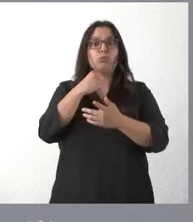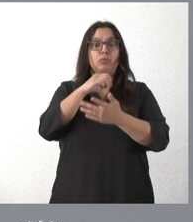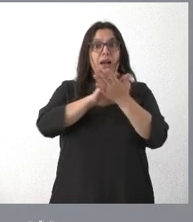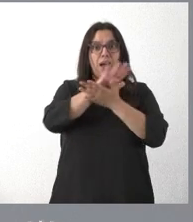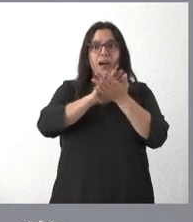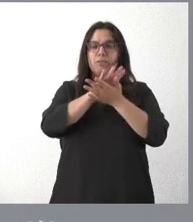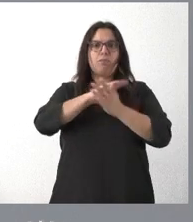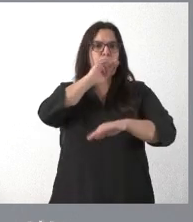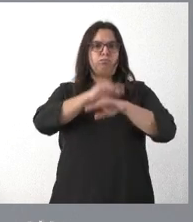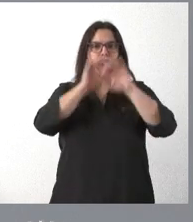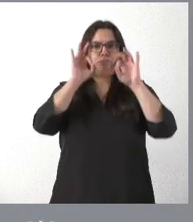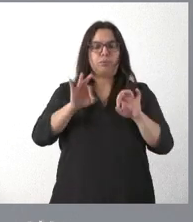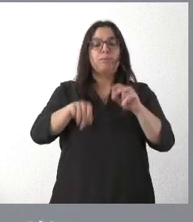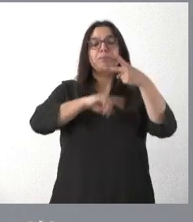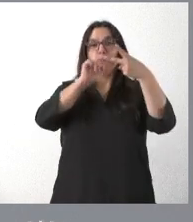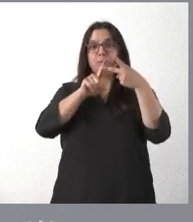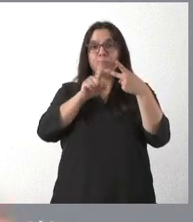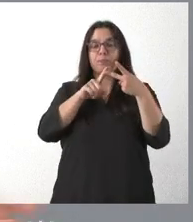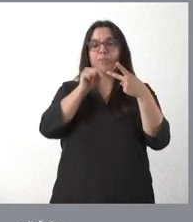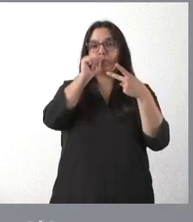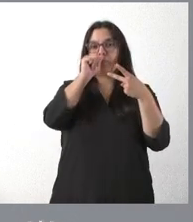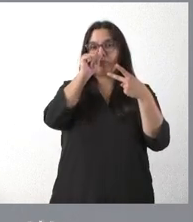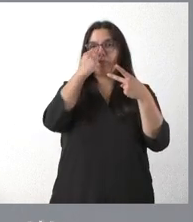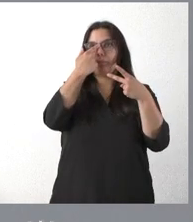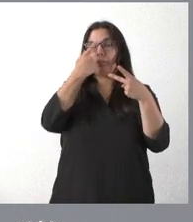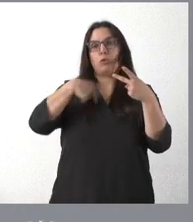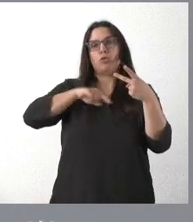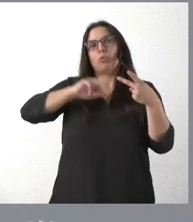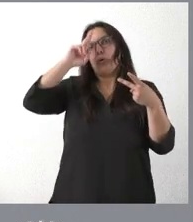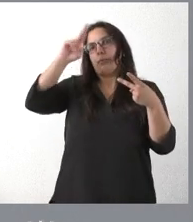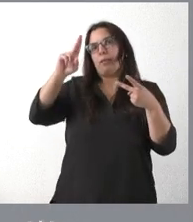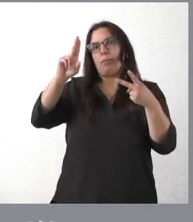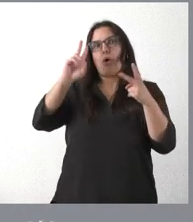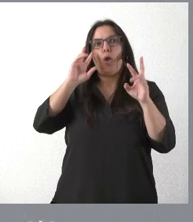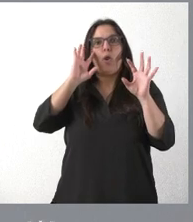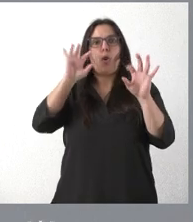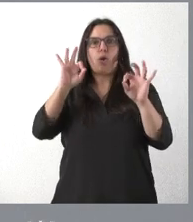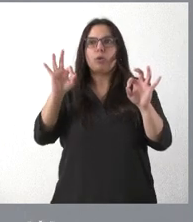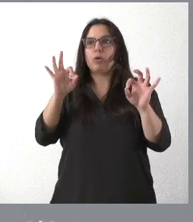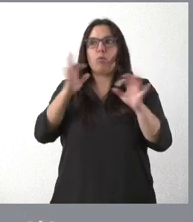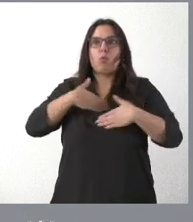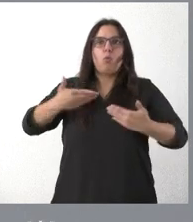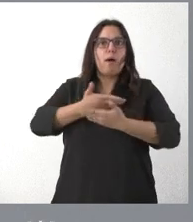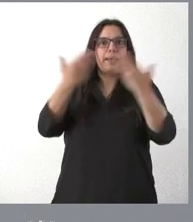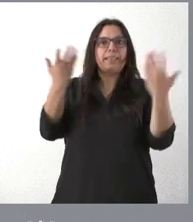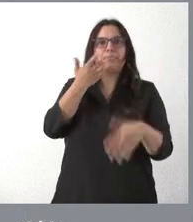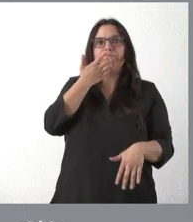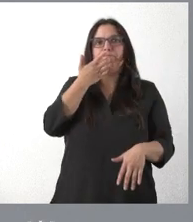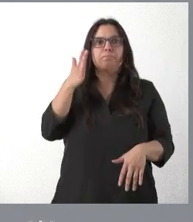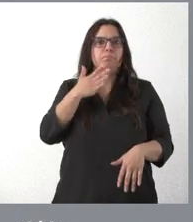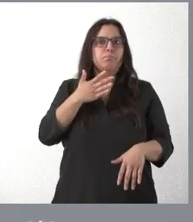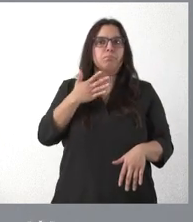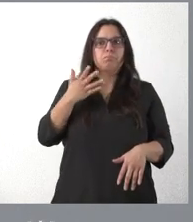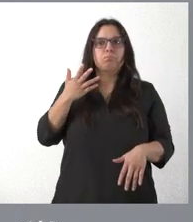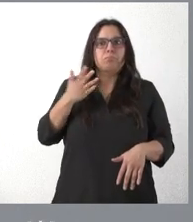y la segunda de las cuestiones respetamos lógicamente a todo aquel que pueda ejercer